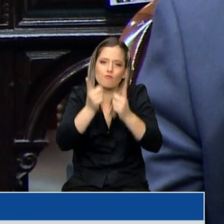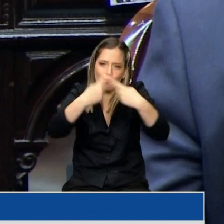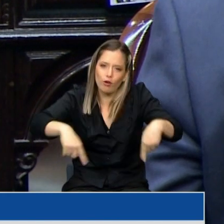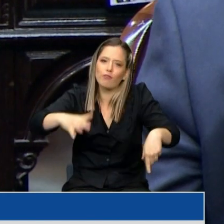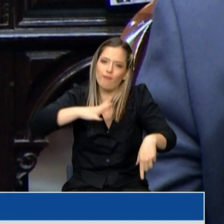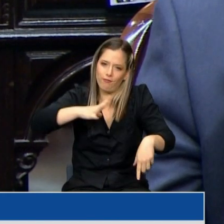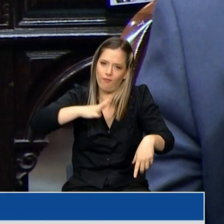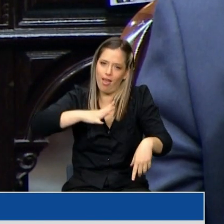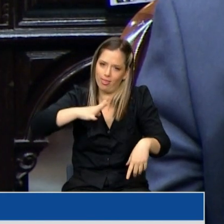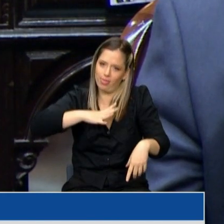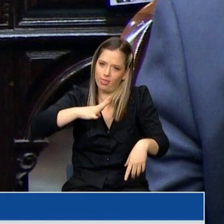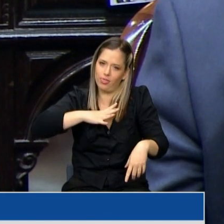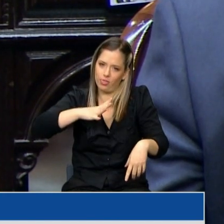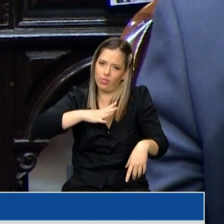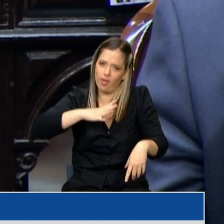que tienen que ver con